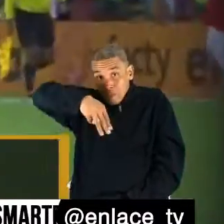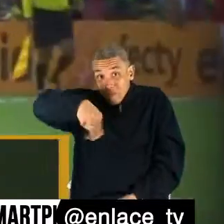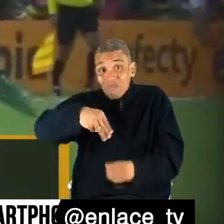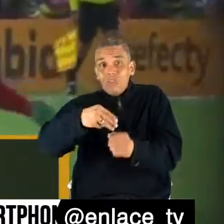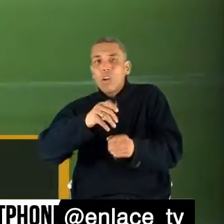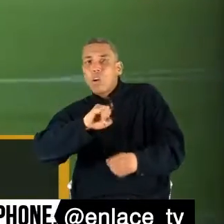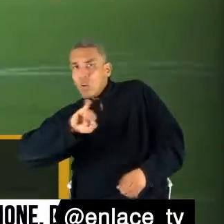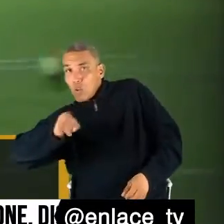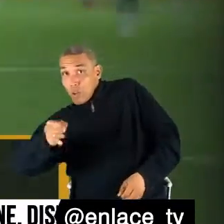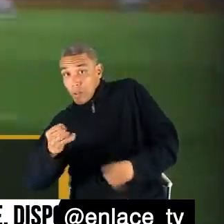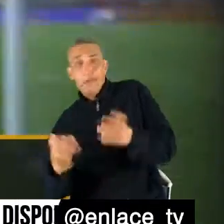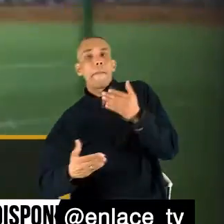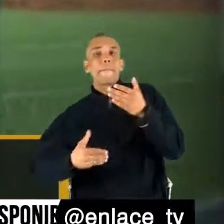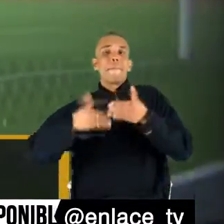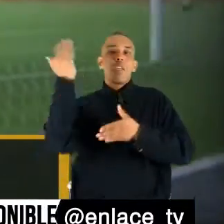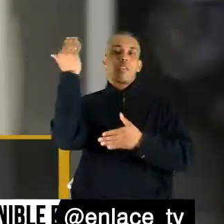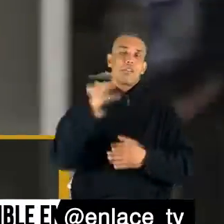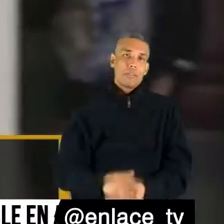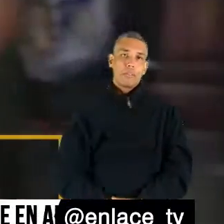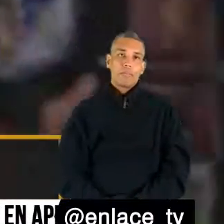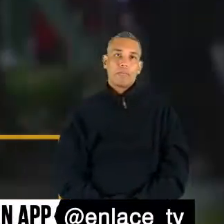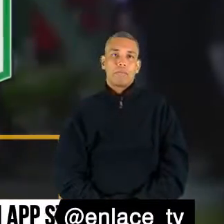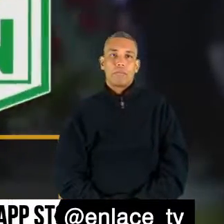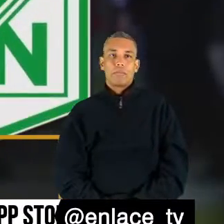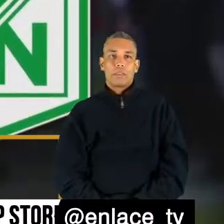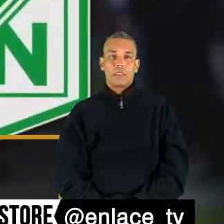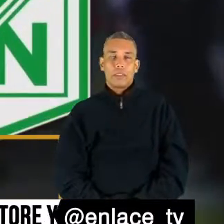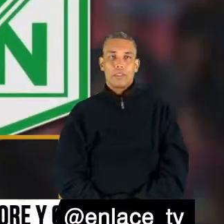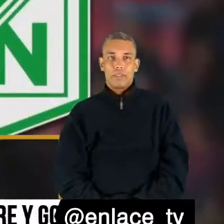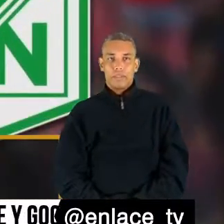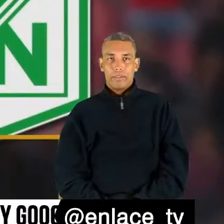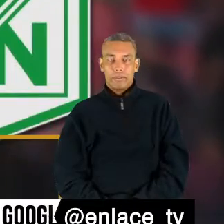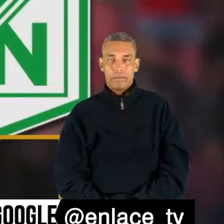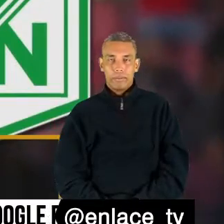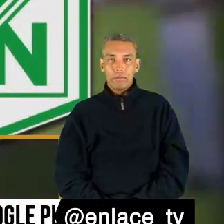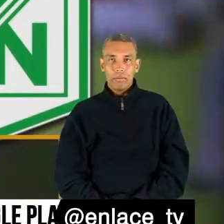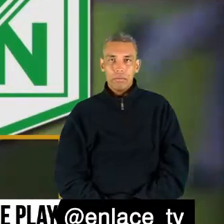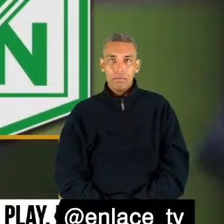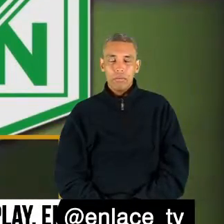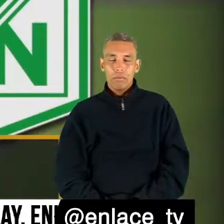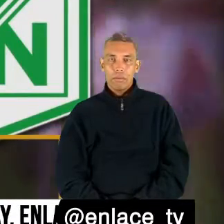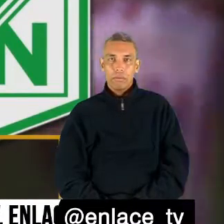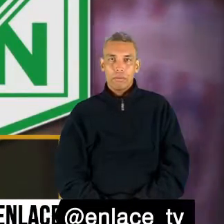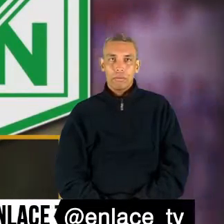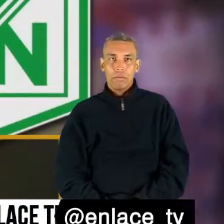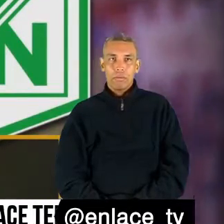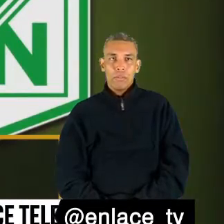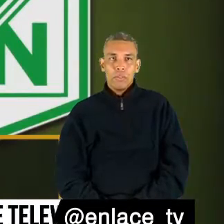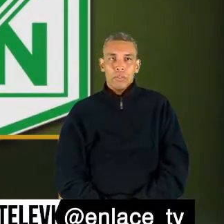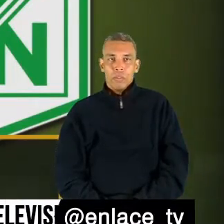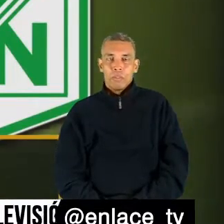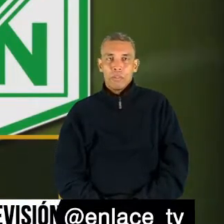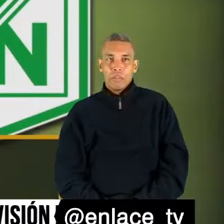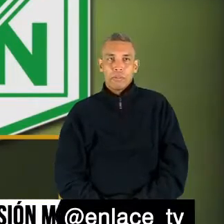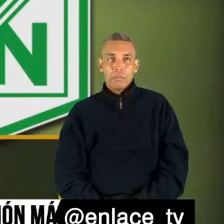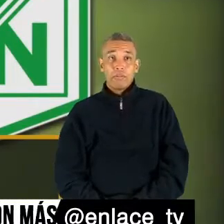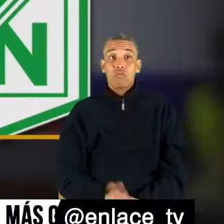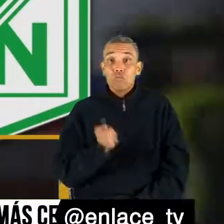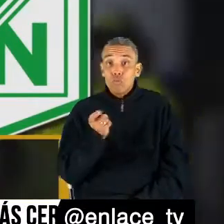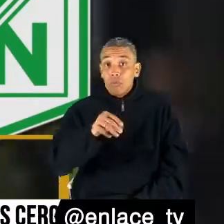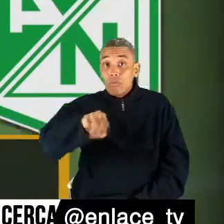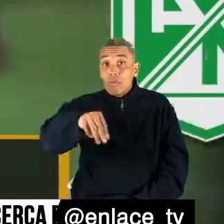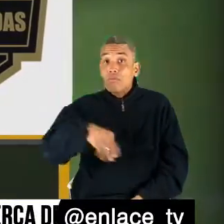miércoles 1 y el jueves 2 de junio. En el estadio Alberto Grisales se enfrentarán Río Negro y Nacional a